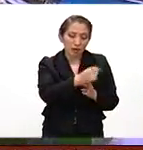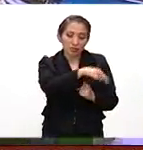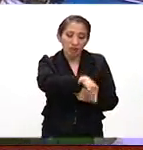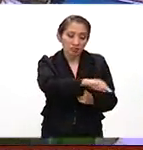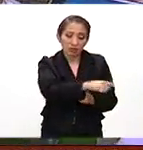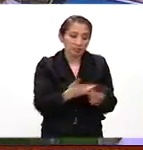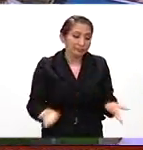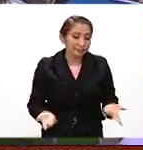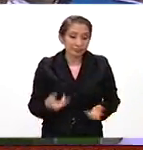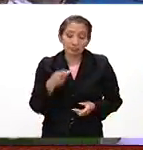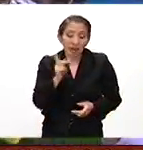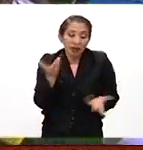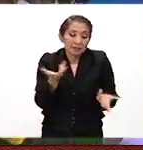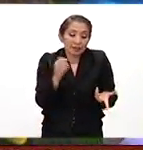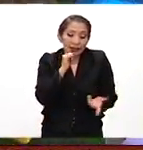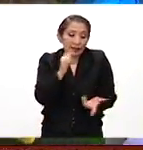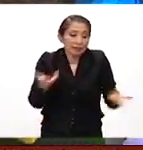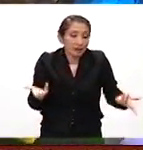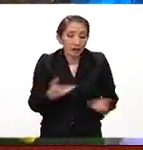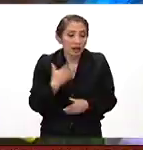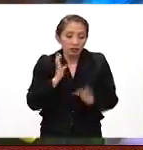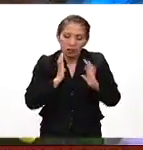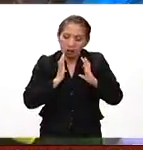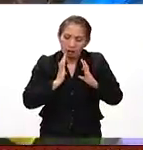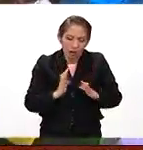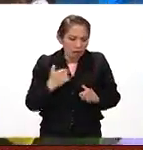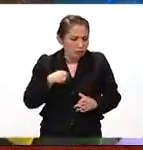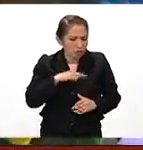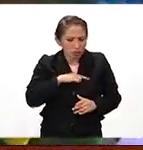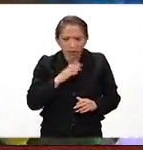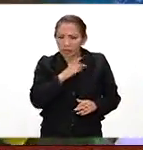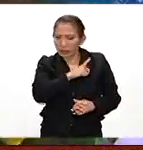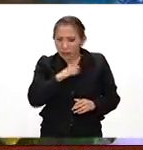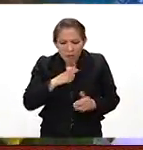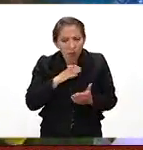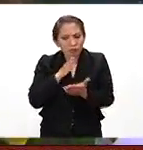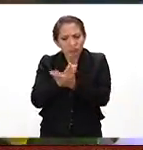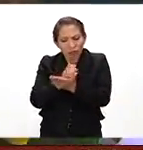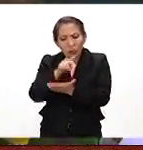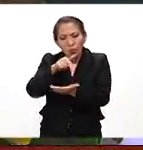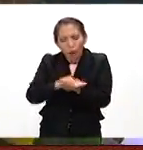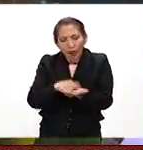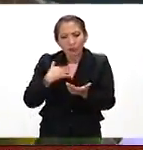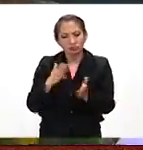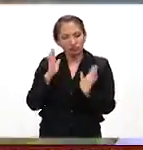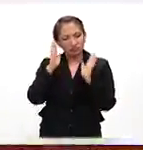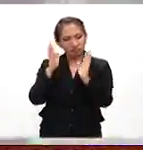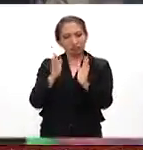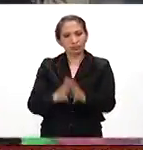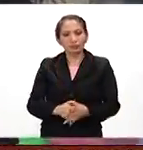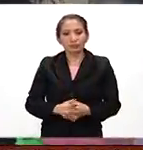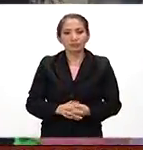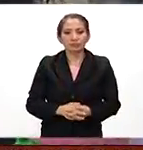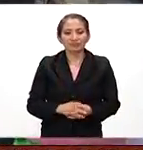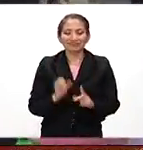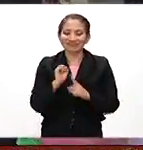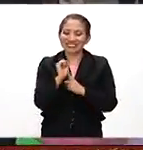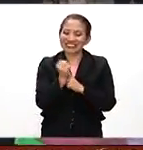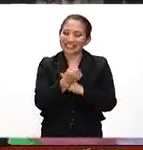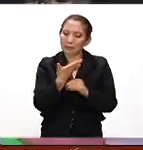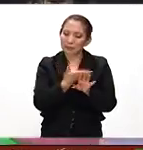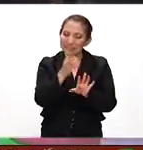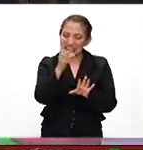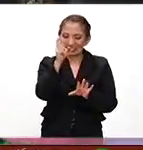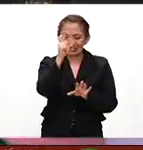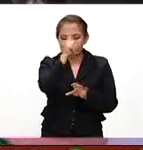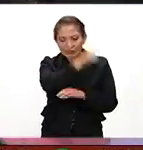pero ¿qué podemos hacer? ¿No? O sea, estamos tranquilas, sabemos que tenemos que llegar ahí a la pista y dar todo de nosotros. Es una situación muy